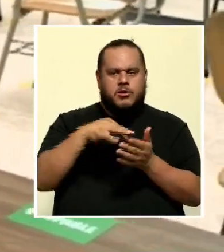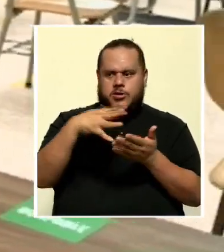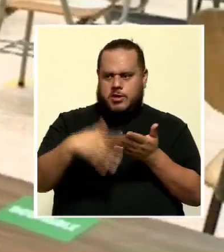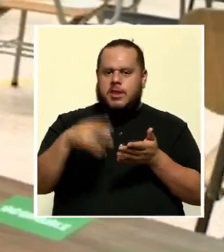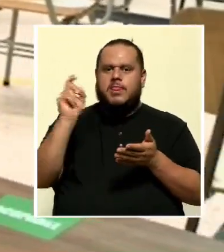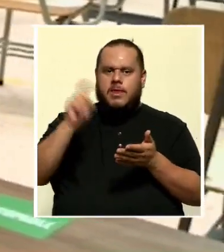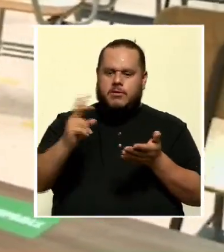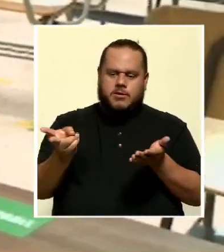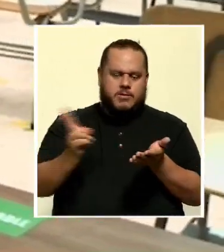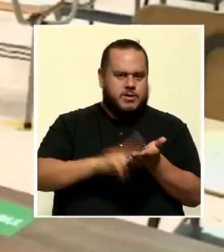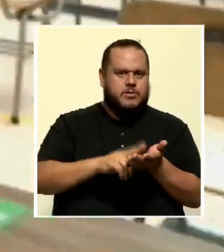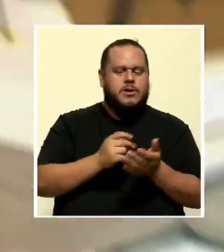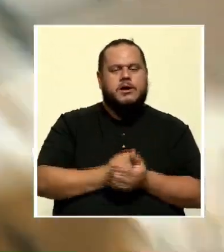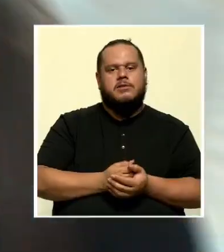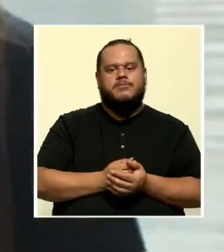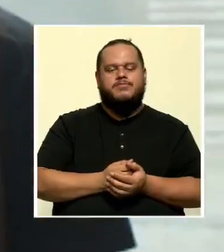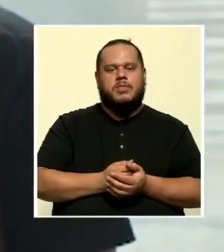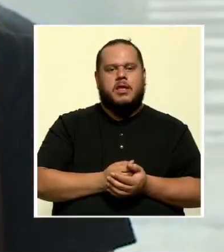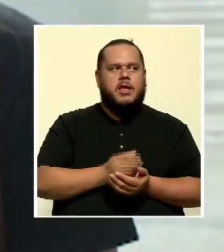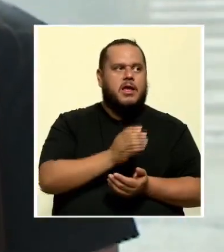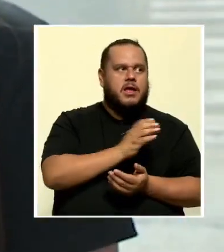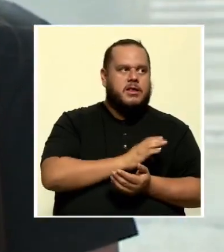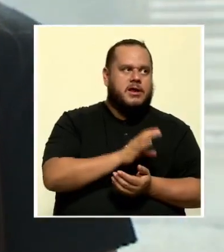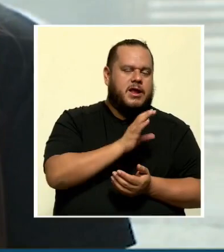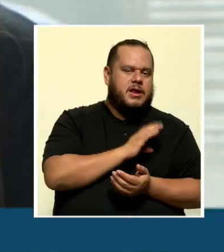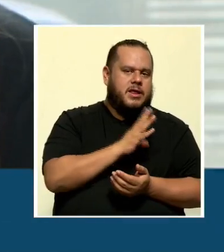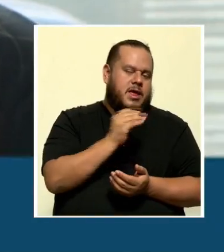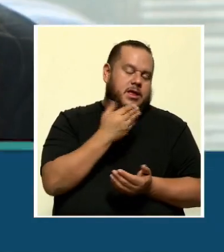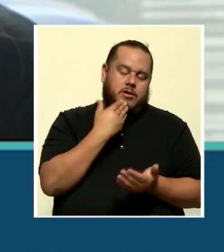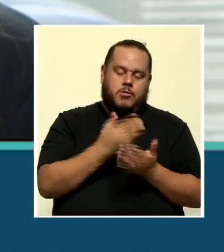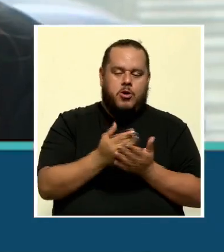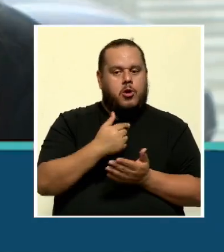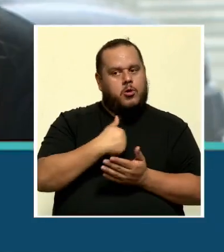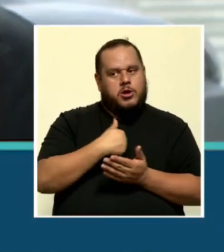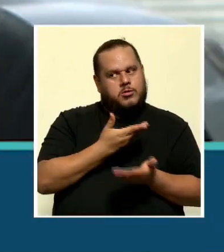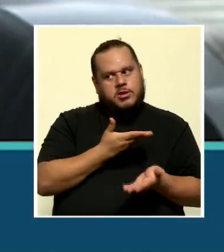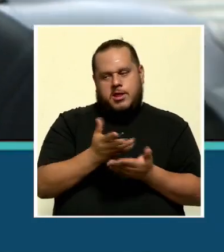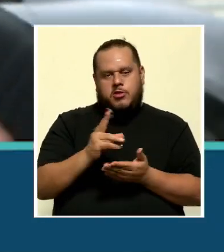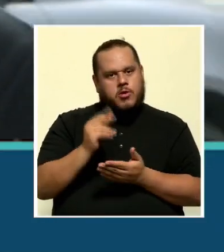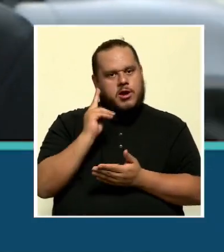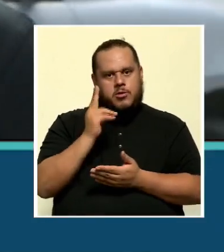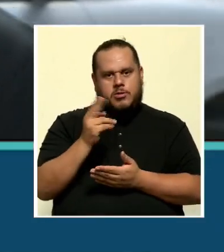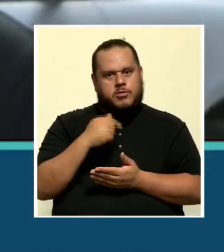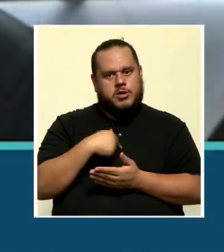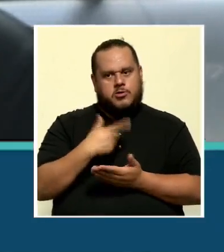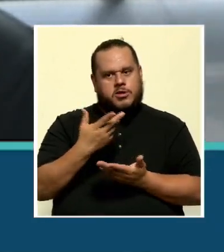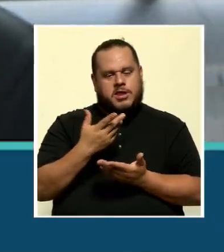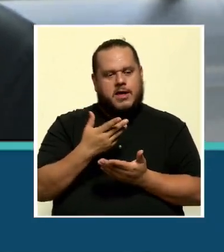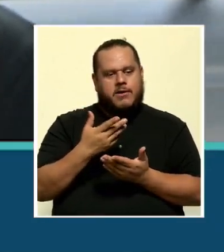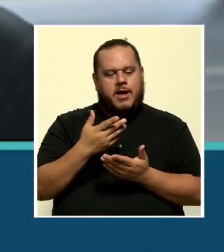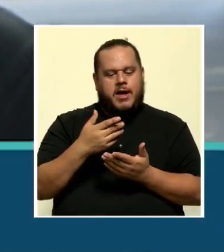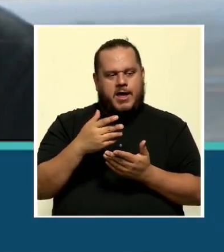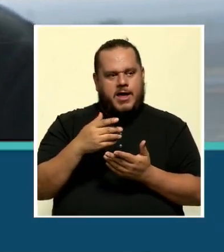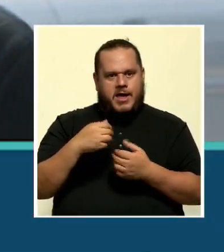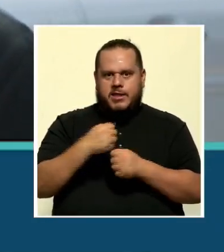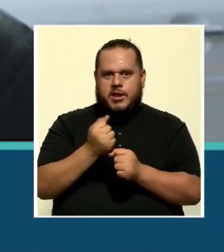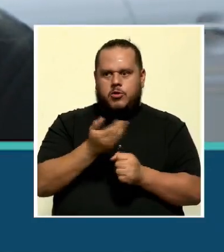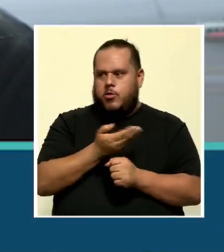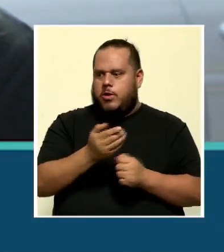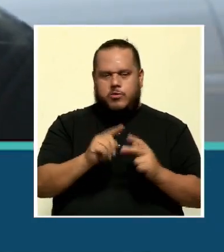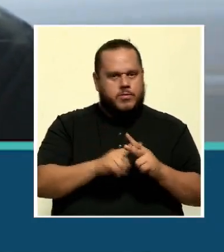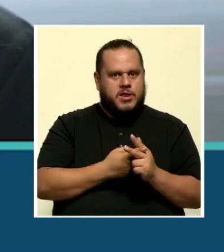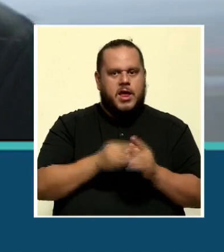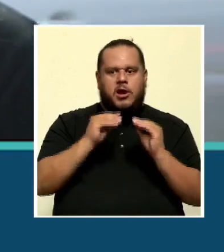matricularlas. Entre calidad y lo que yo estaba llevando no era lo mismo que estaba llevando desde que empecé, porque los profesores